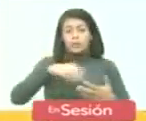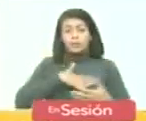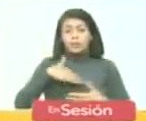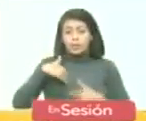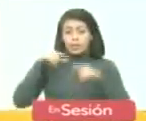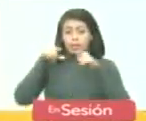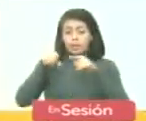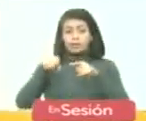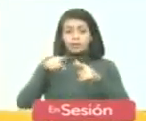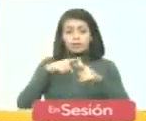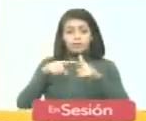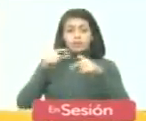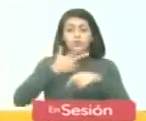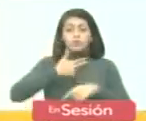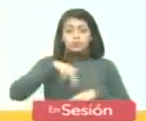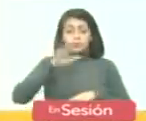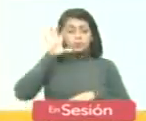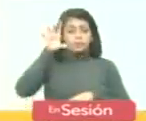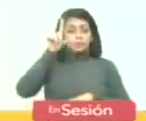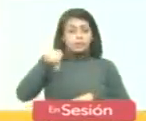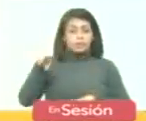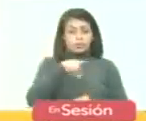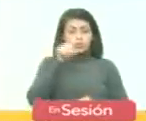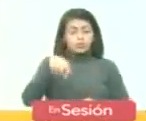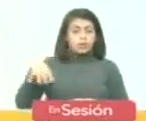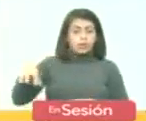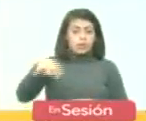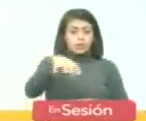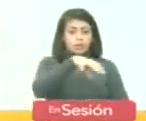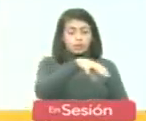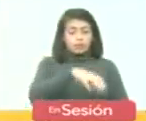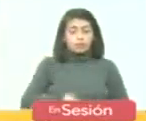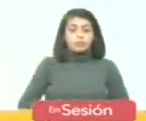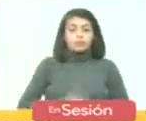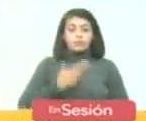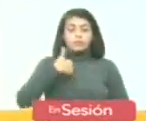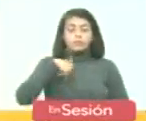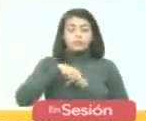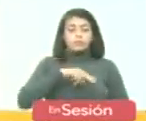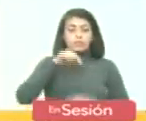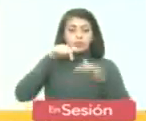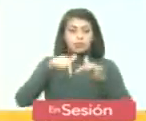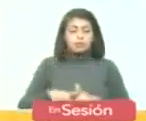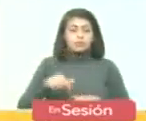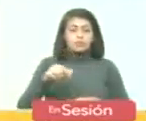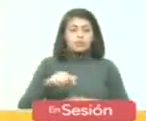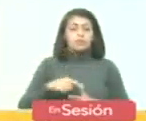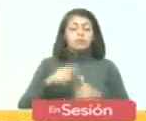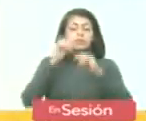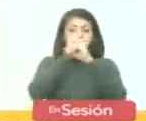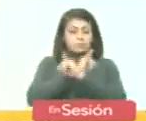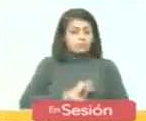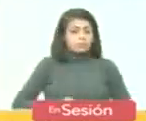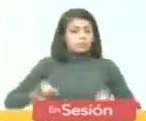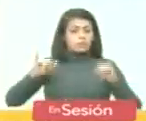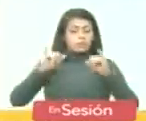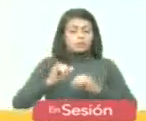solamente de nuestro país, sino de la región. Nos levantamos en el carácter